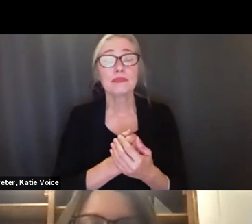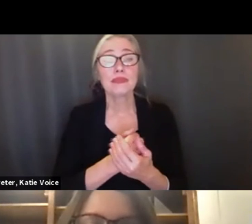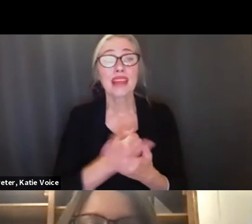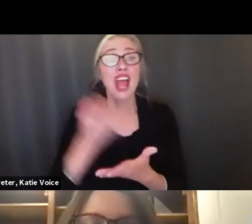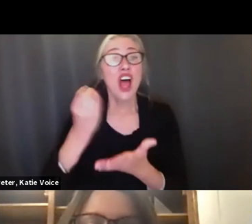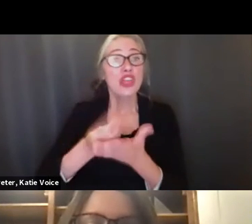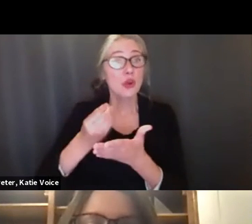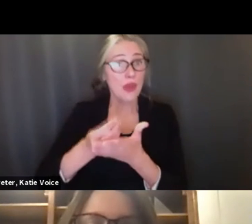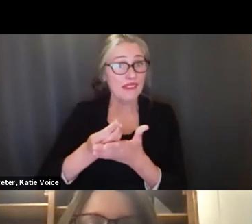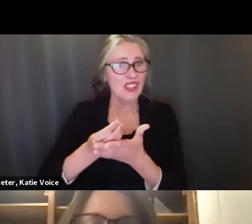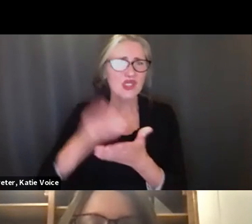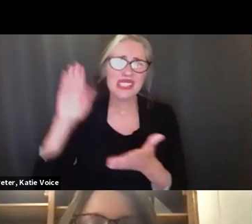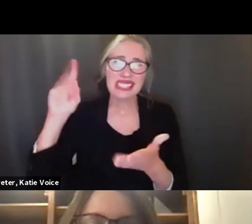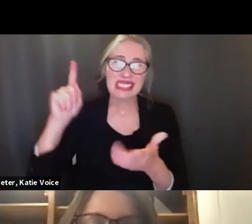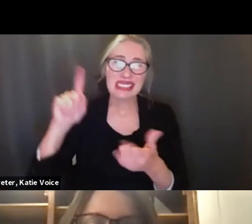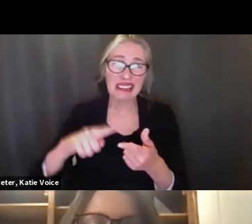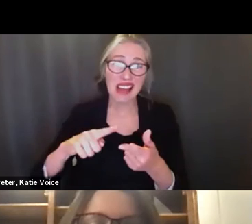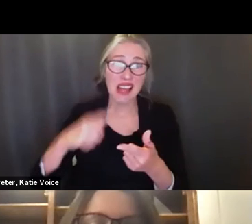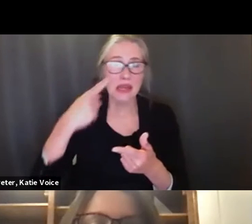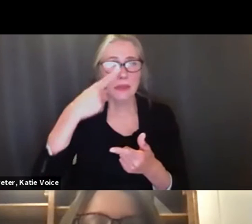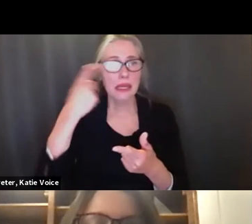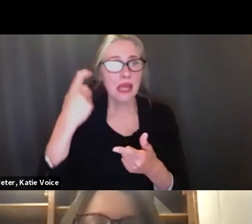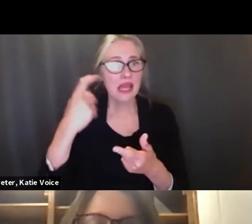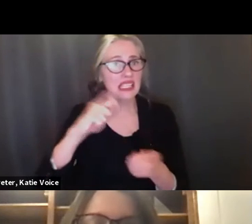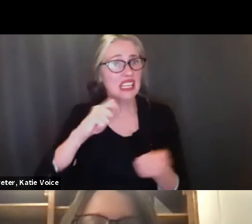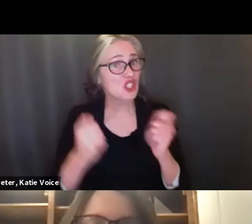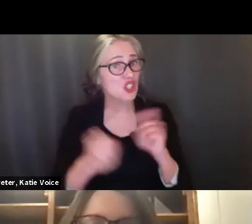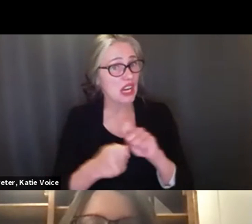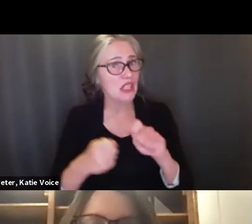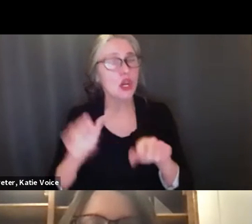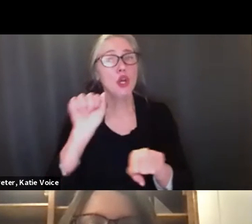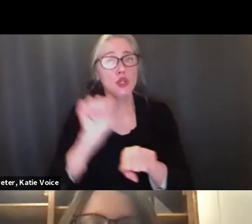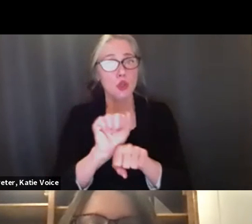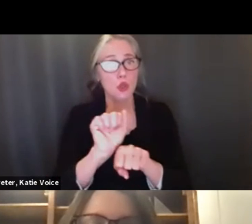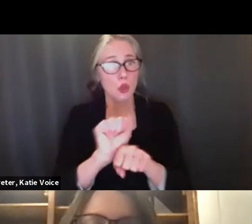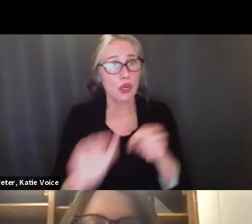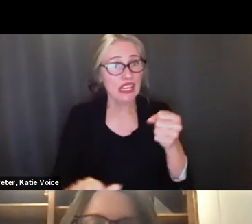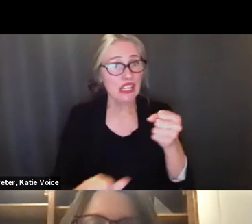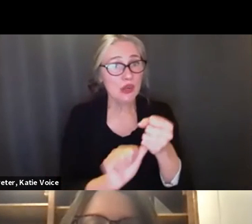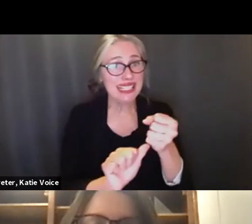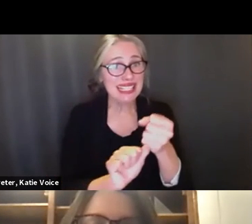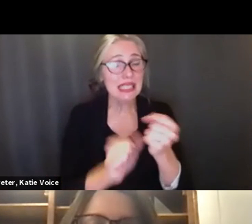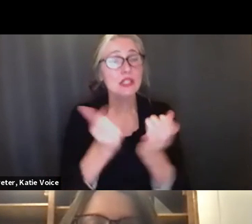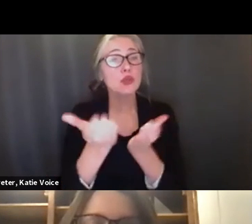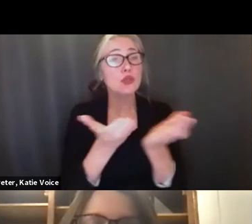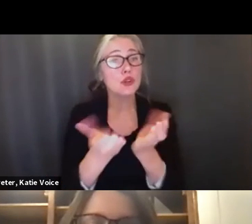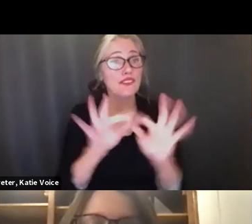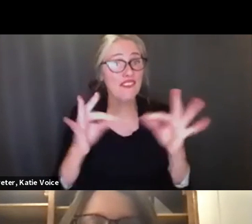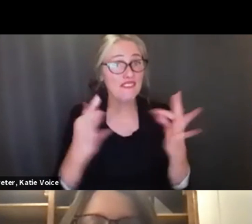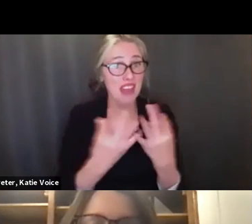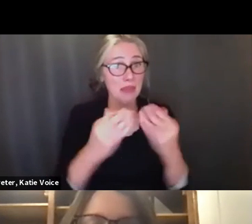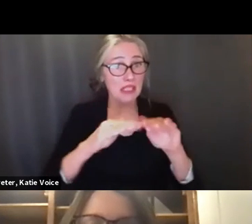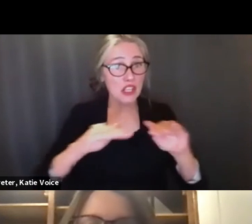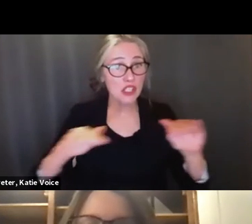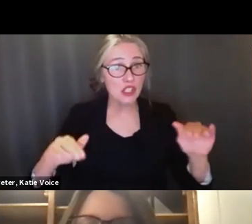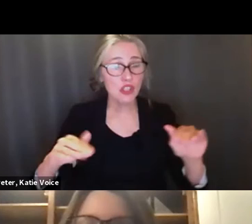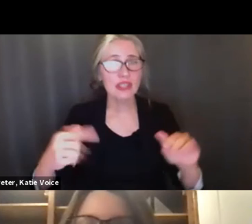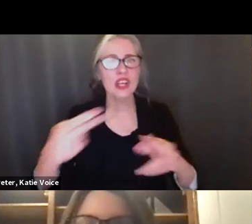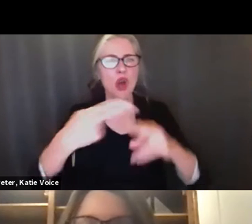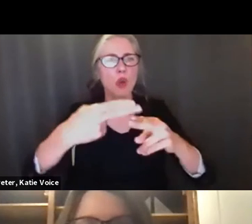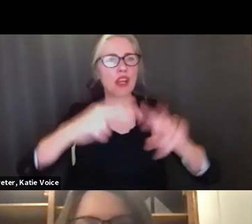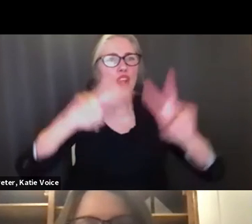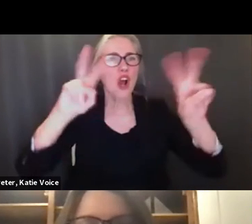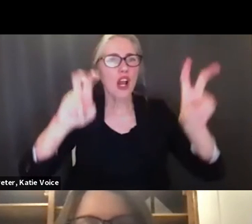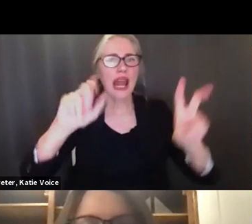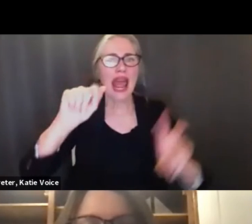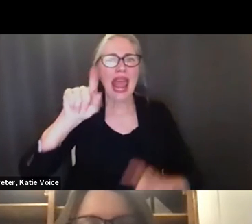fondos. Nuestros ingresos siguen bajando porque estamos trabajando con sistemas que sirven a los estudiantes